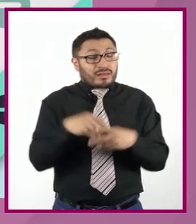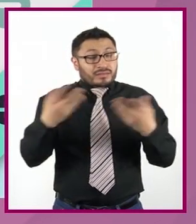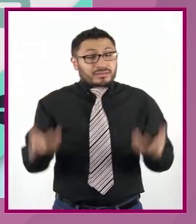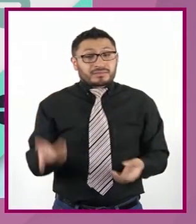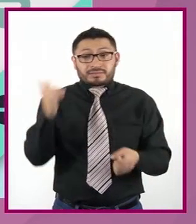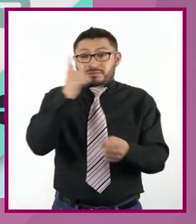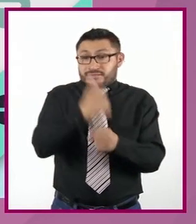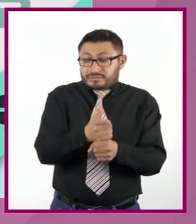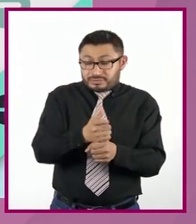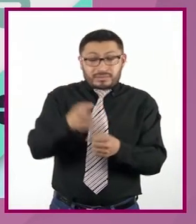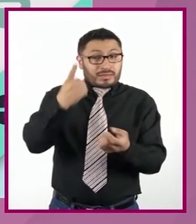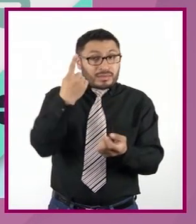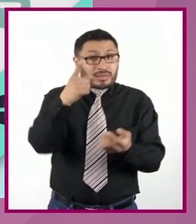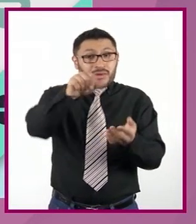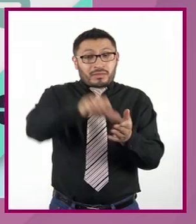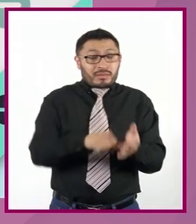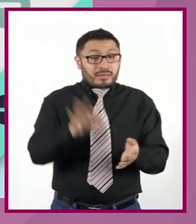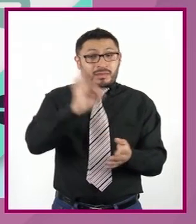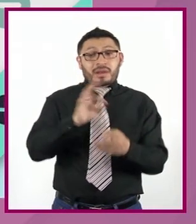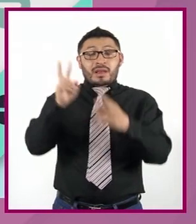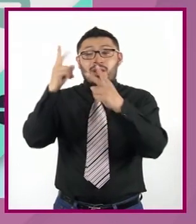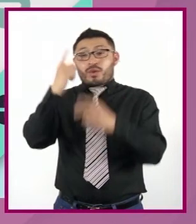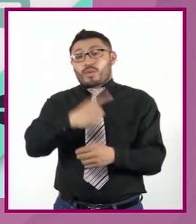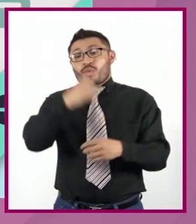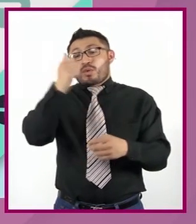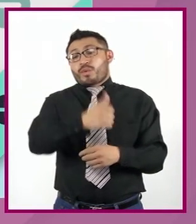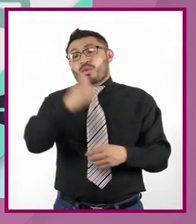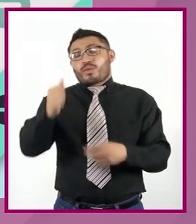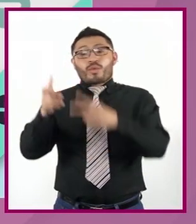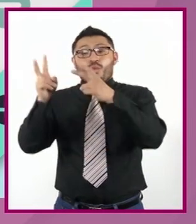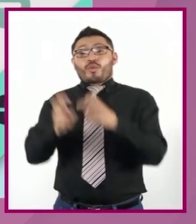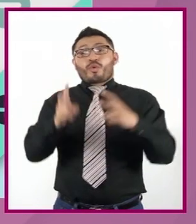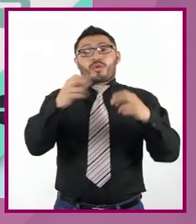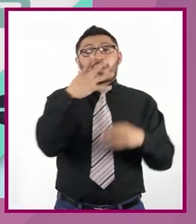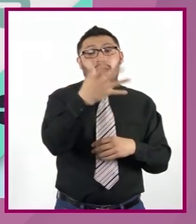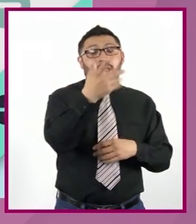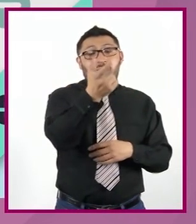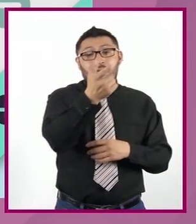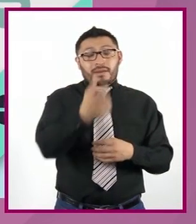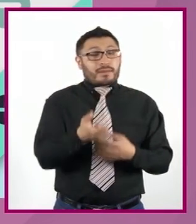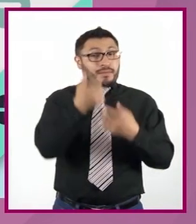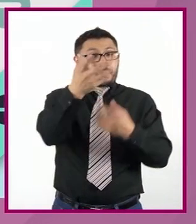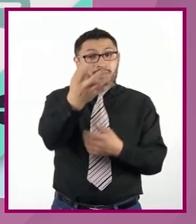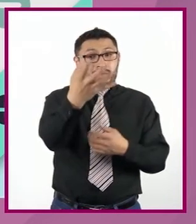obtuvo en el mes si por cada descarga recibió 5 pesos?